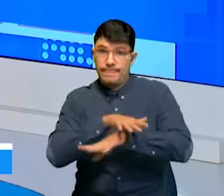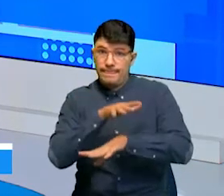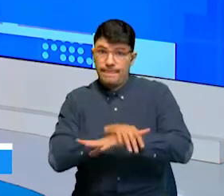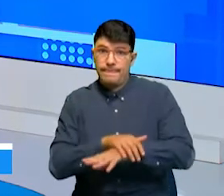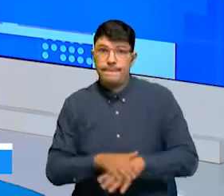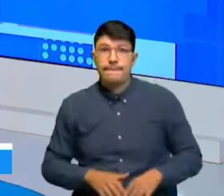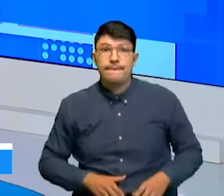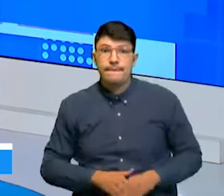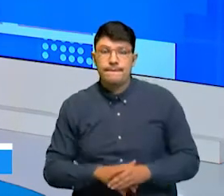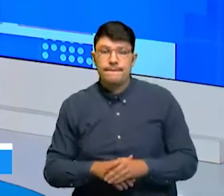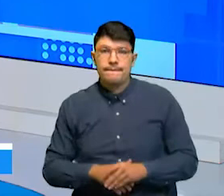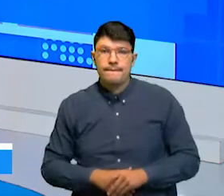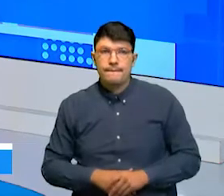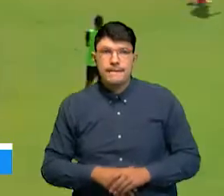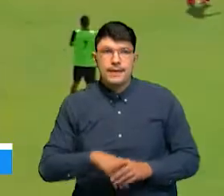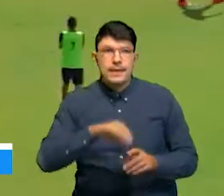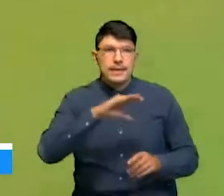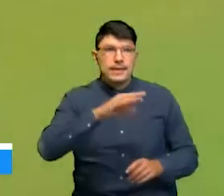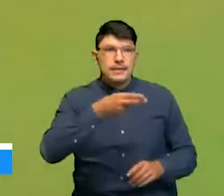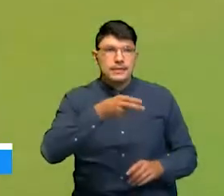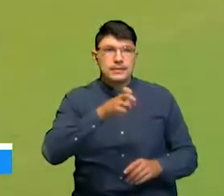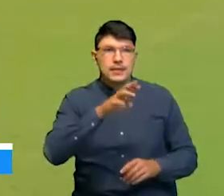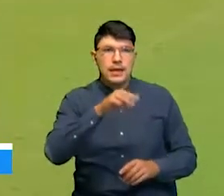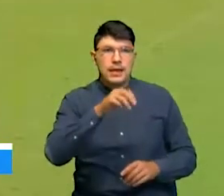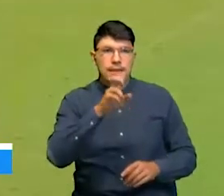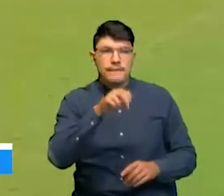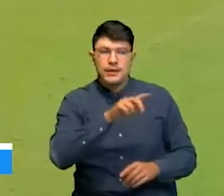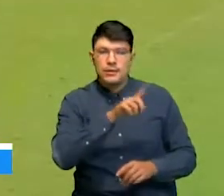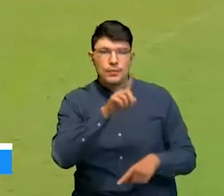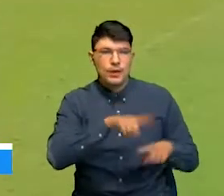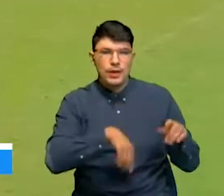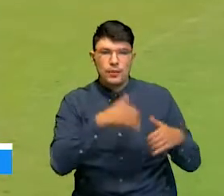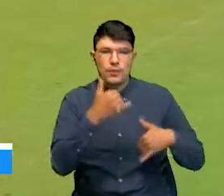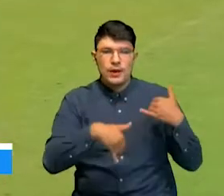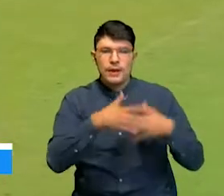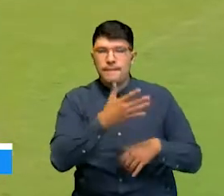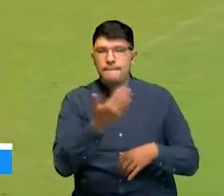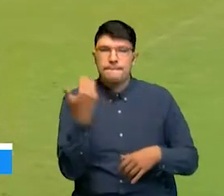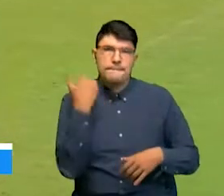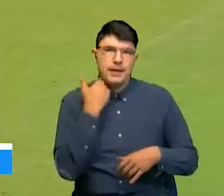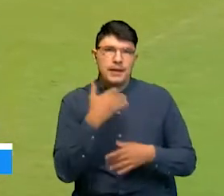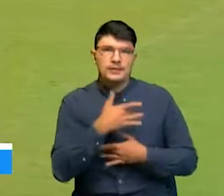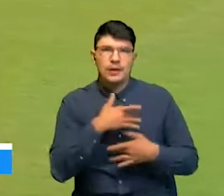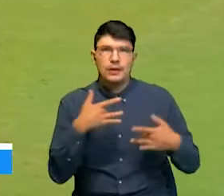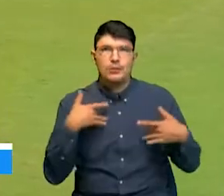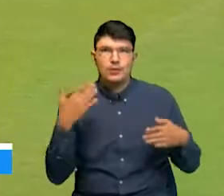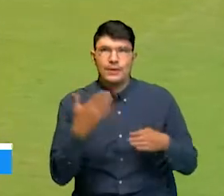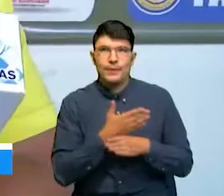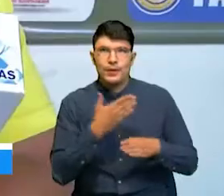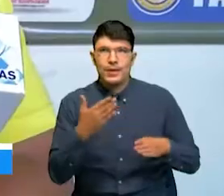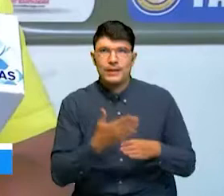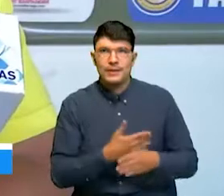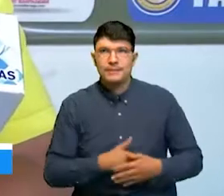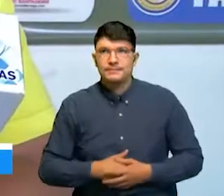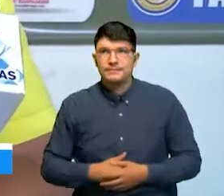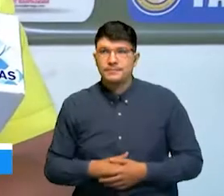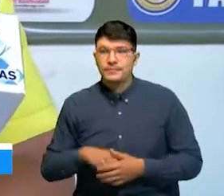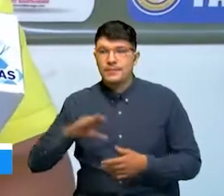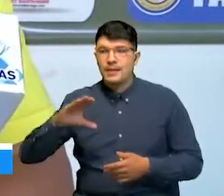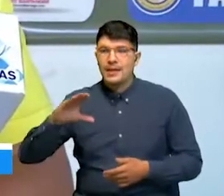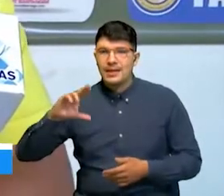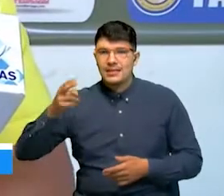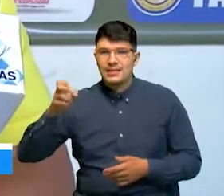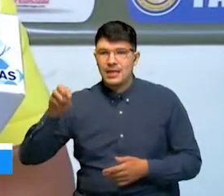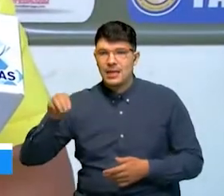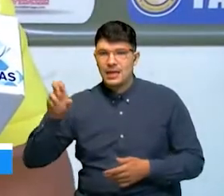Cárdenas y Elkin Blanco por lesión. El conjunto Leopardo, con bajas sensibles, visitará hoy al subcampeón. Sherman tiene una